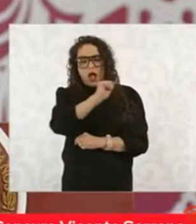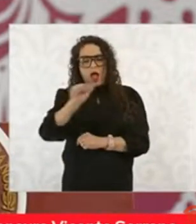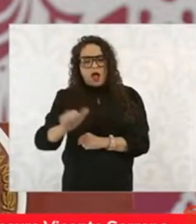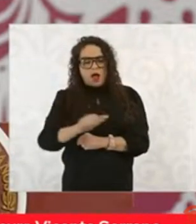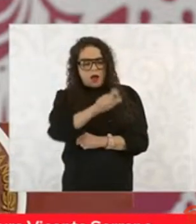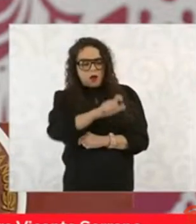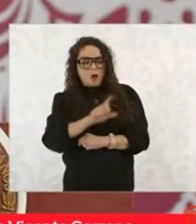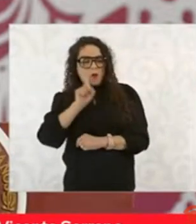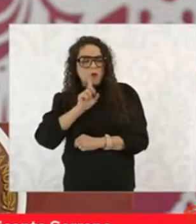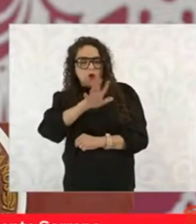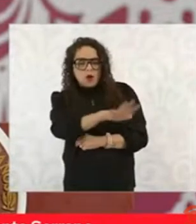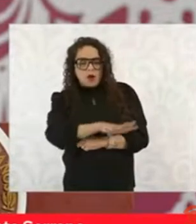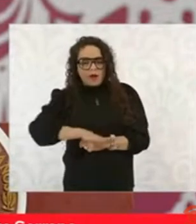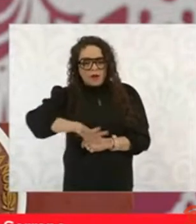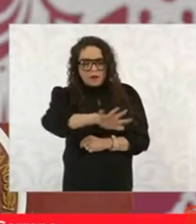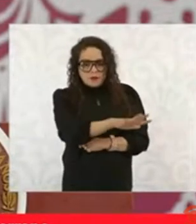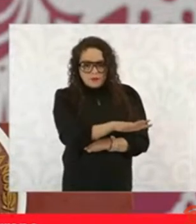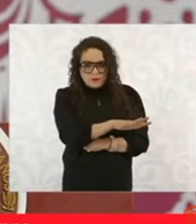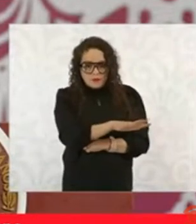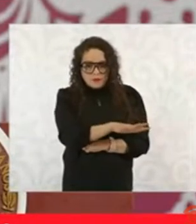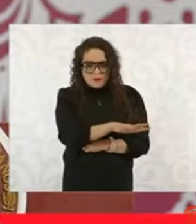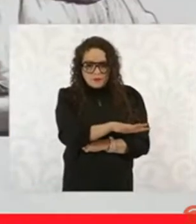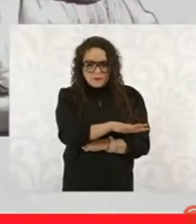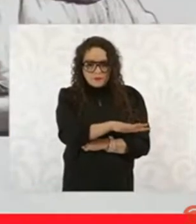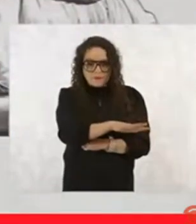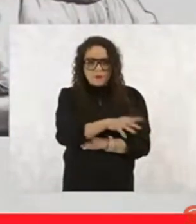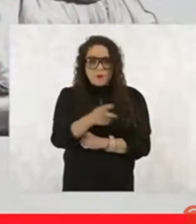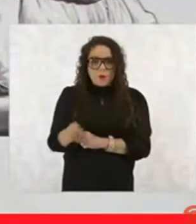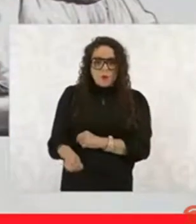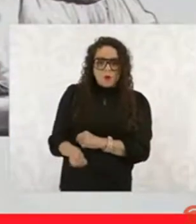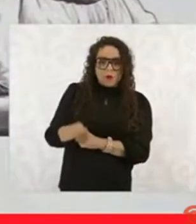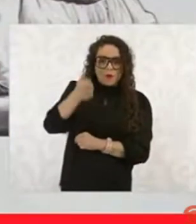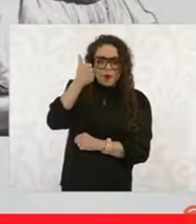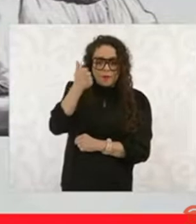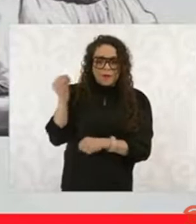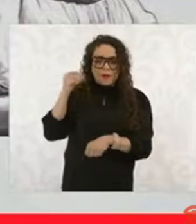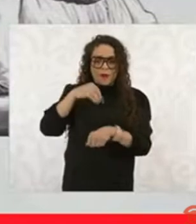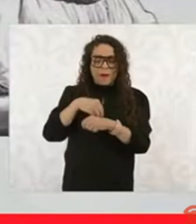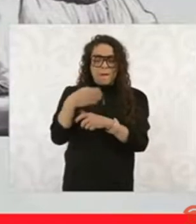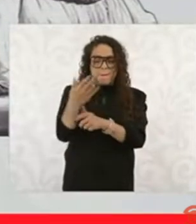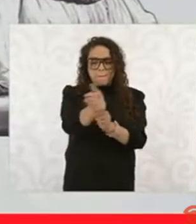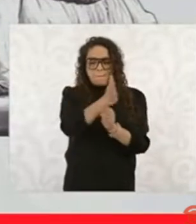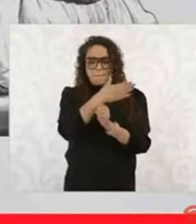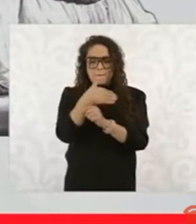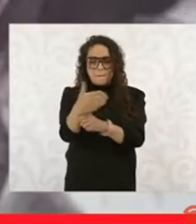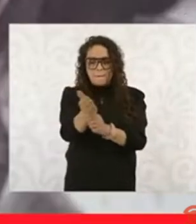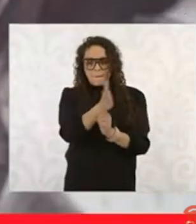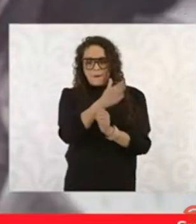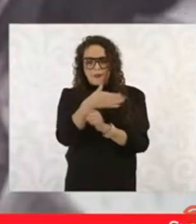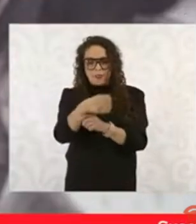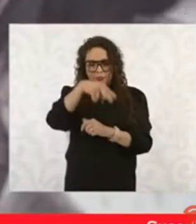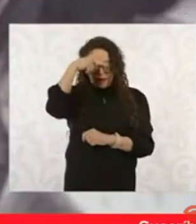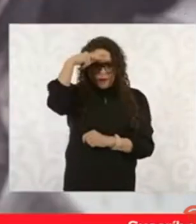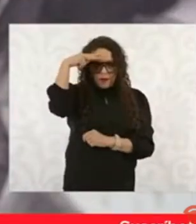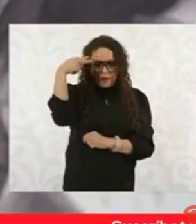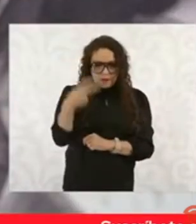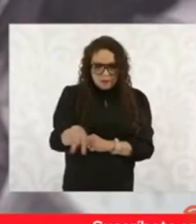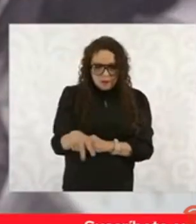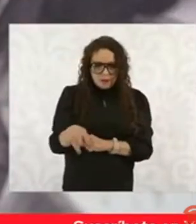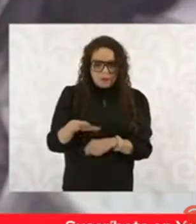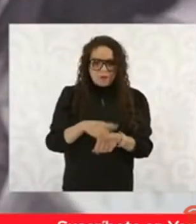Es decir, el día del mañana se izará por primera vez la bandera de nuestro país a toda asta por